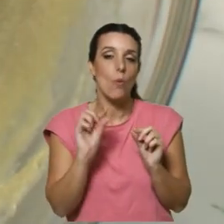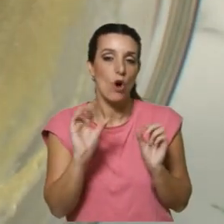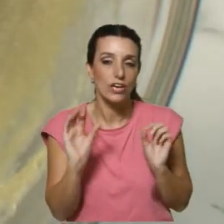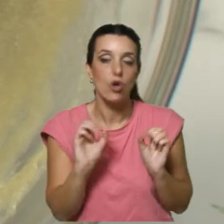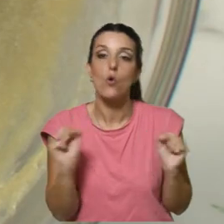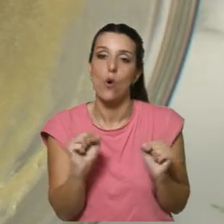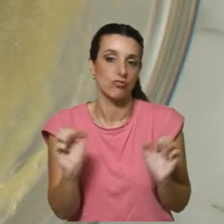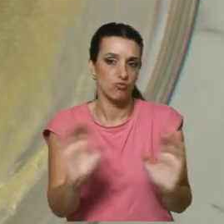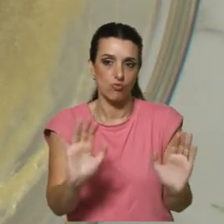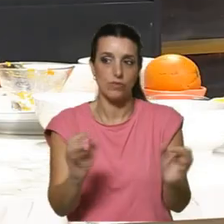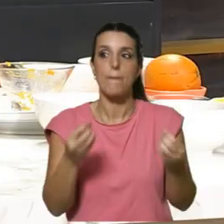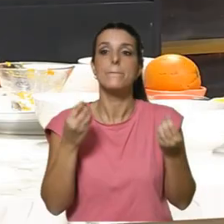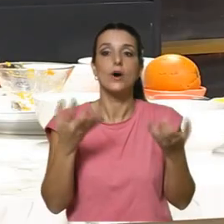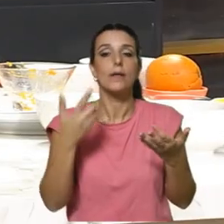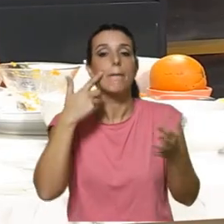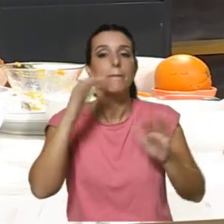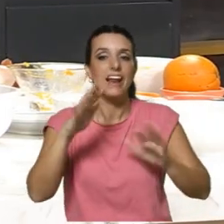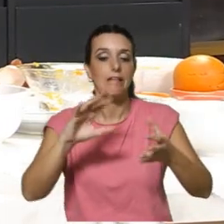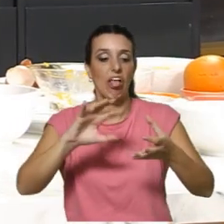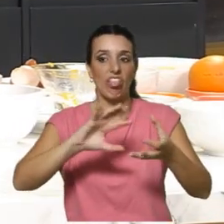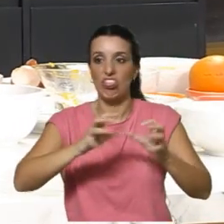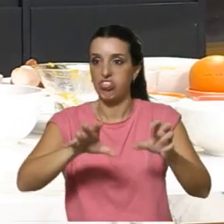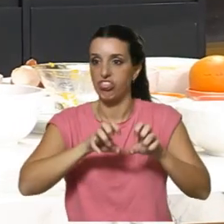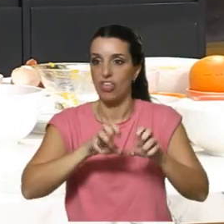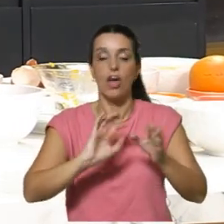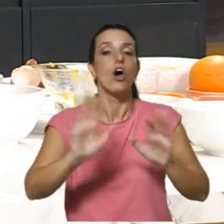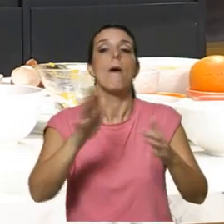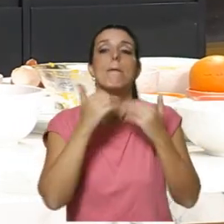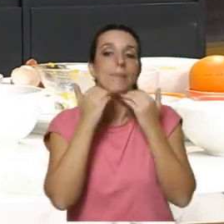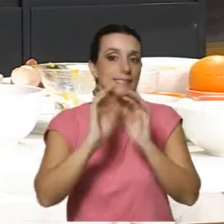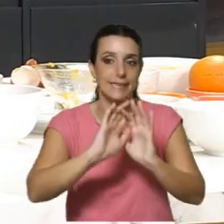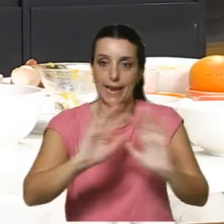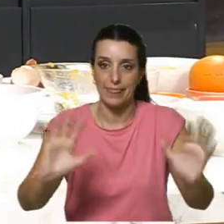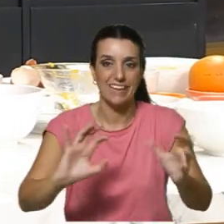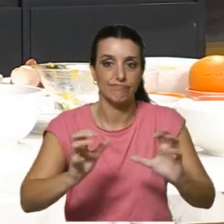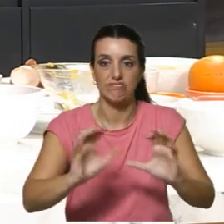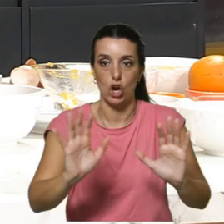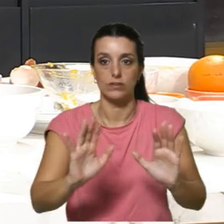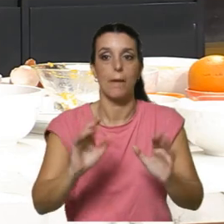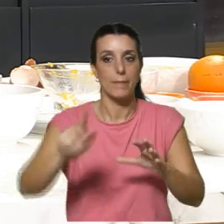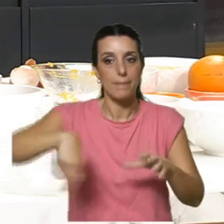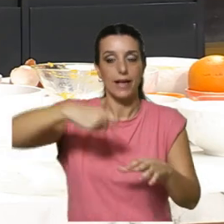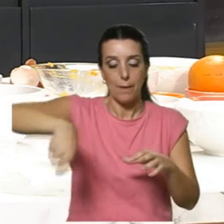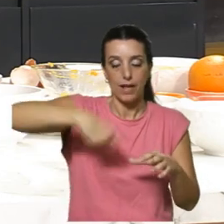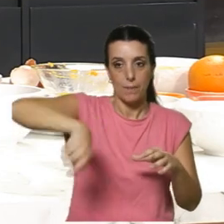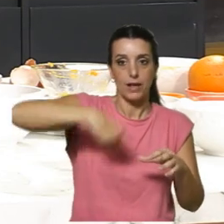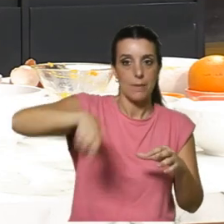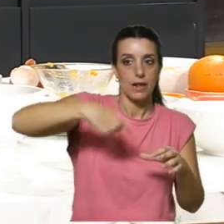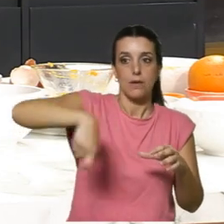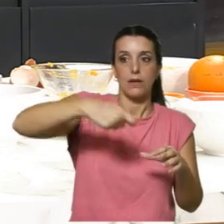te asustes porque va a parecer que se te va a cortar. Sí, pero no pasa nada. Vas mezclando así.